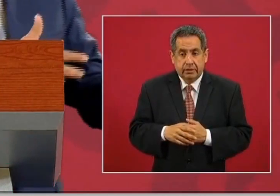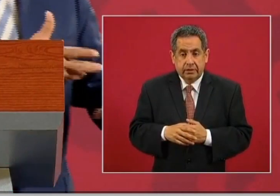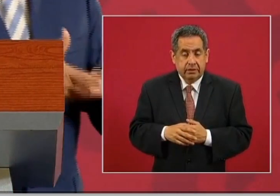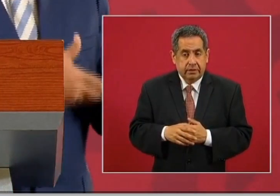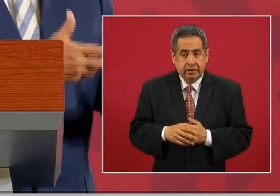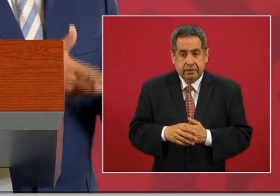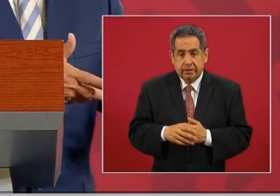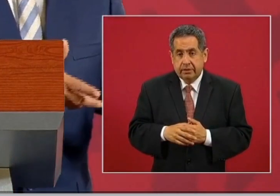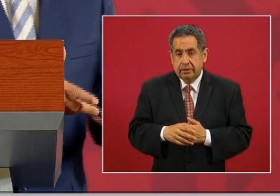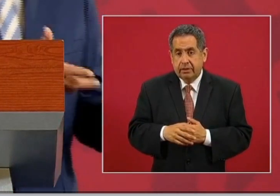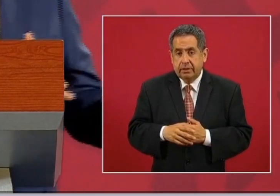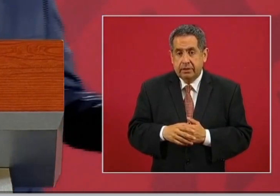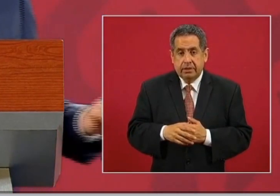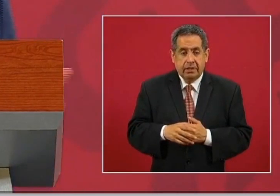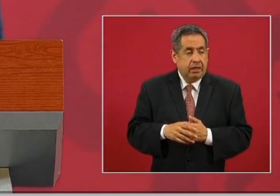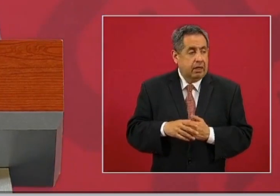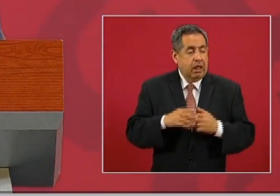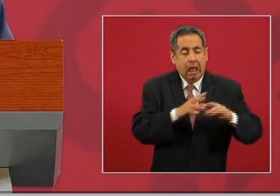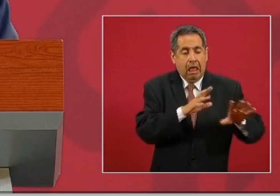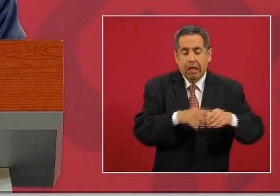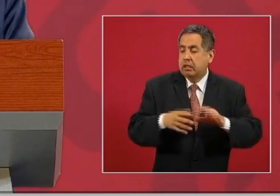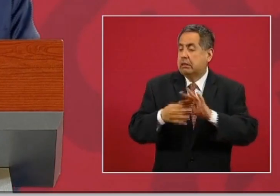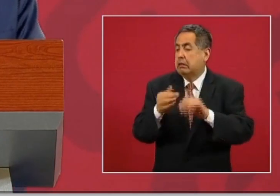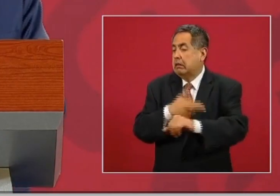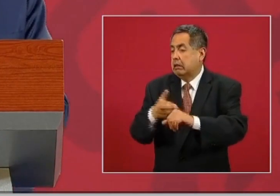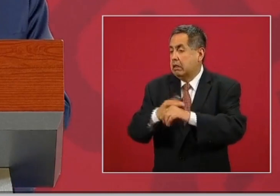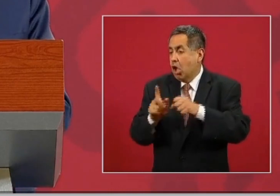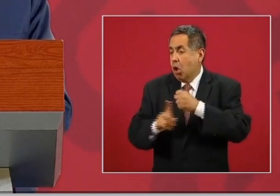ya ven cómo son algunos abogados, no todos,